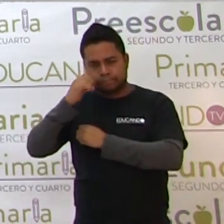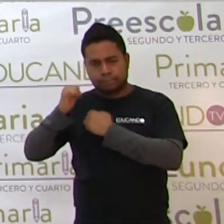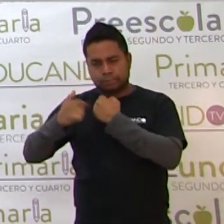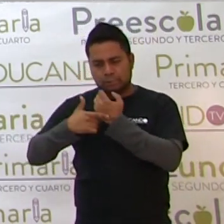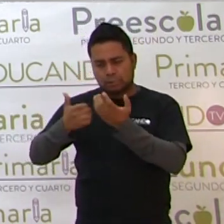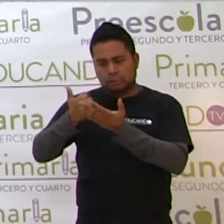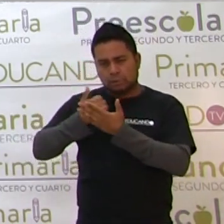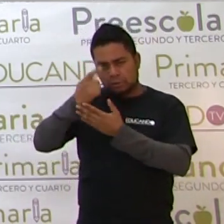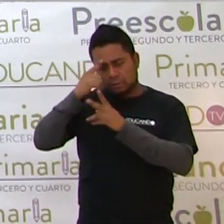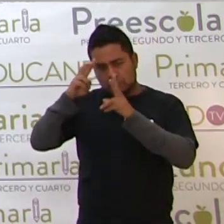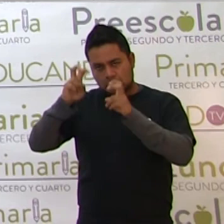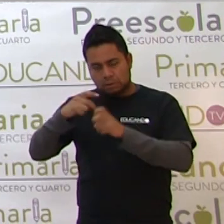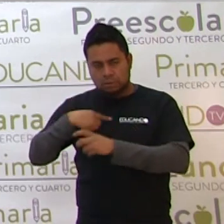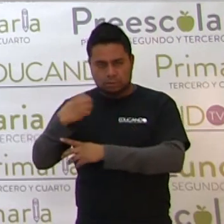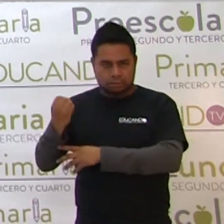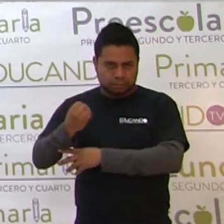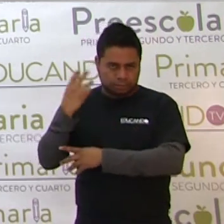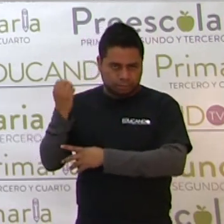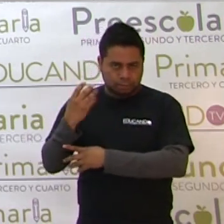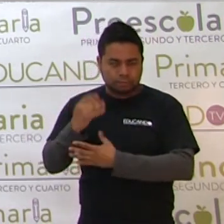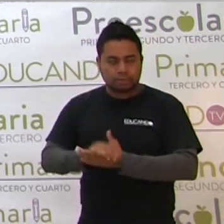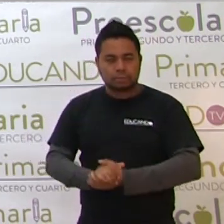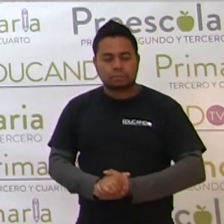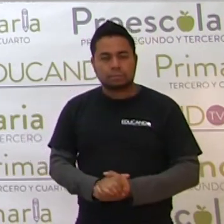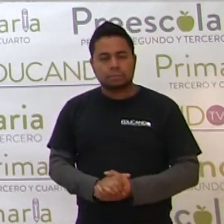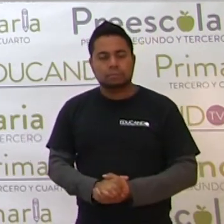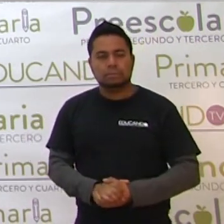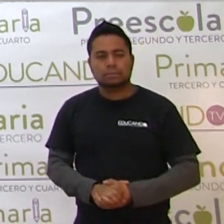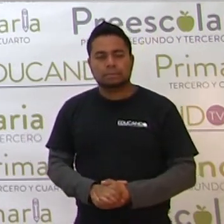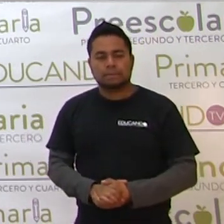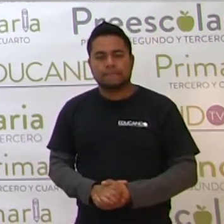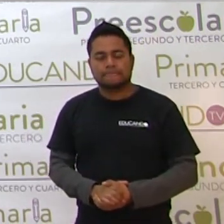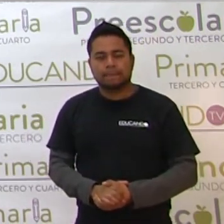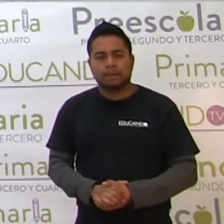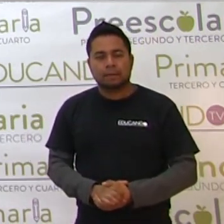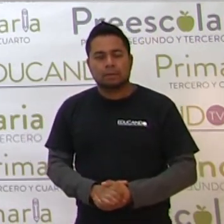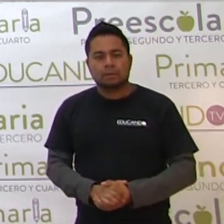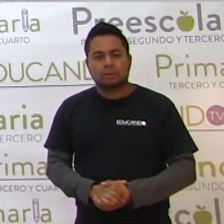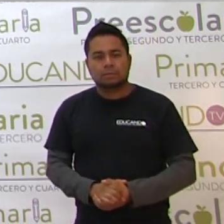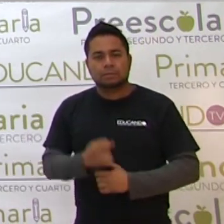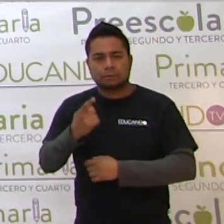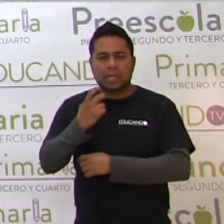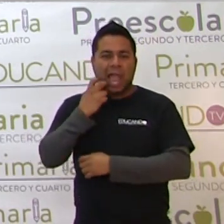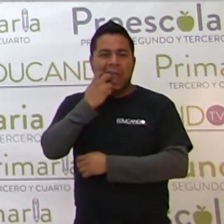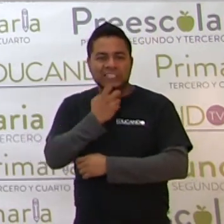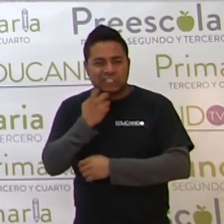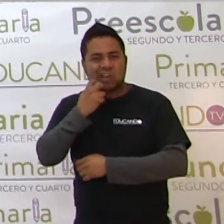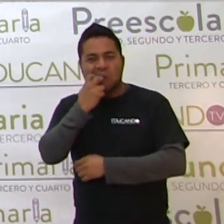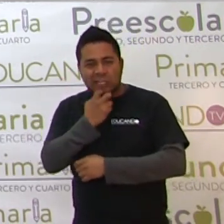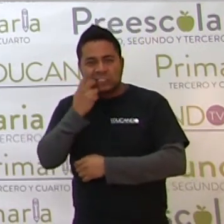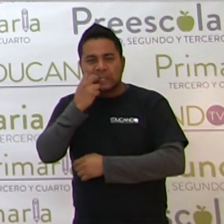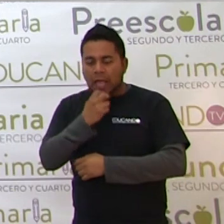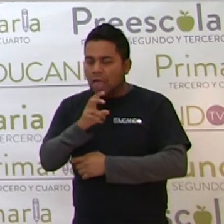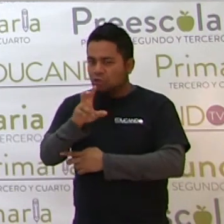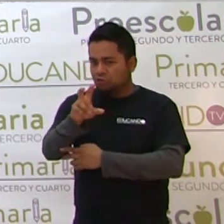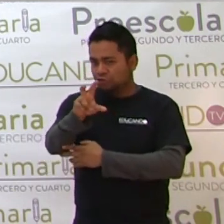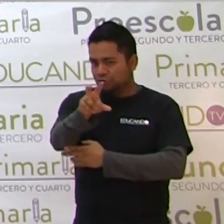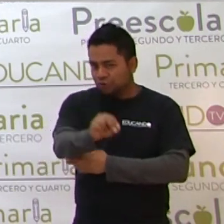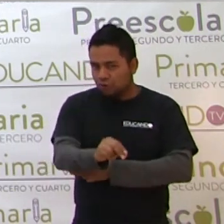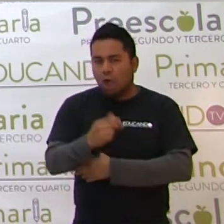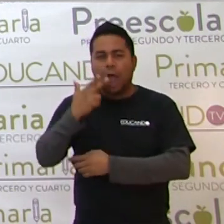en cuanto al tema que vamos a exponer. Eviten tener goma de mascar en la boca